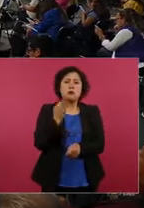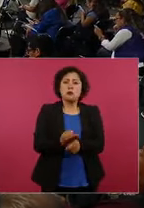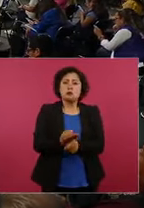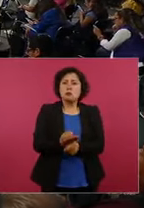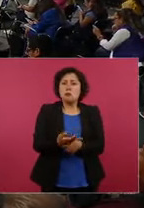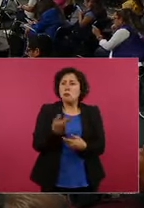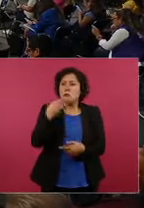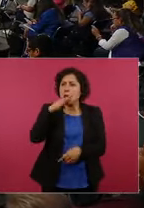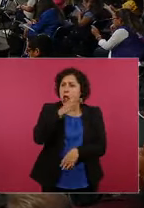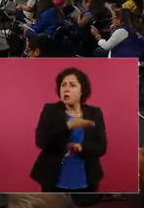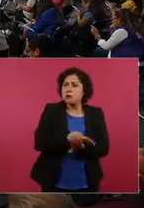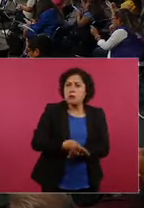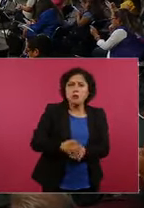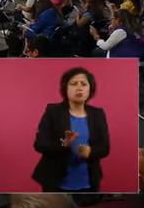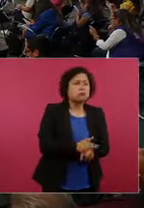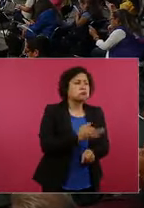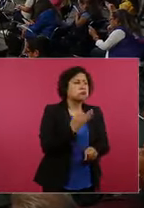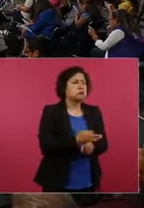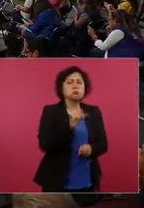Entonces,